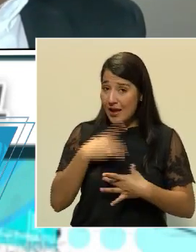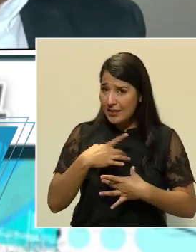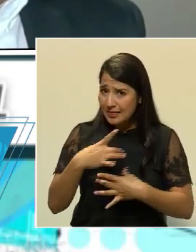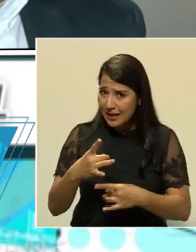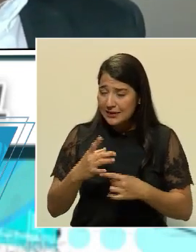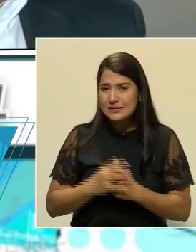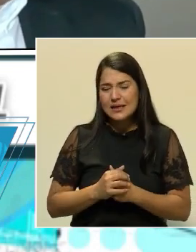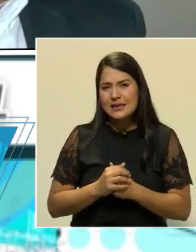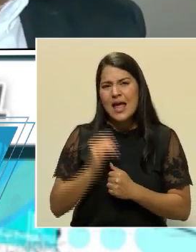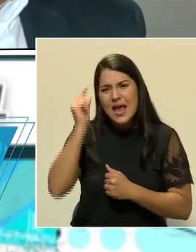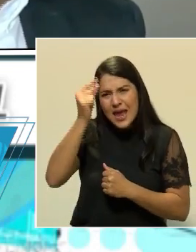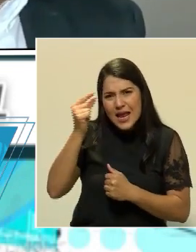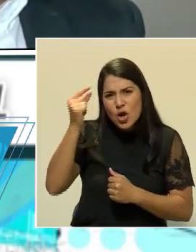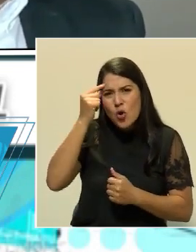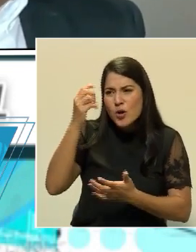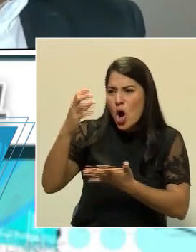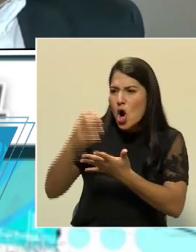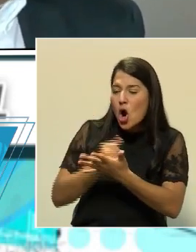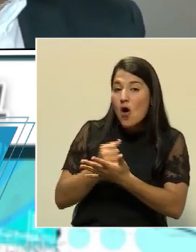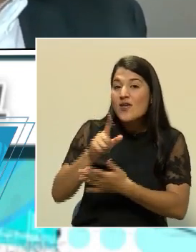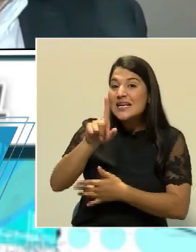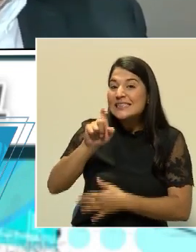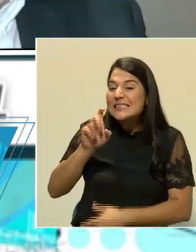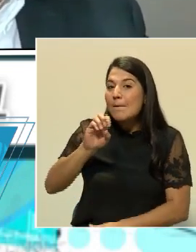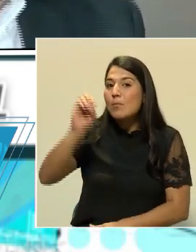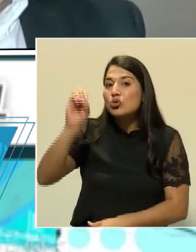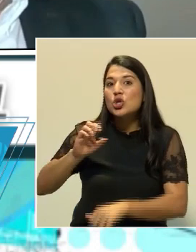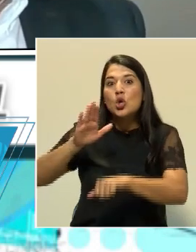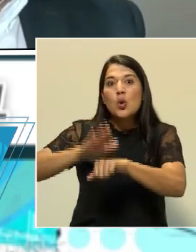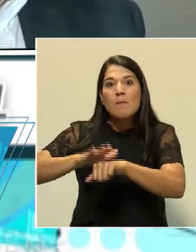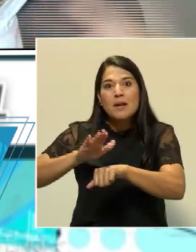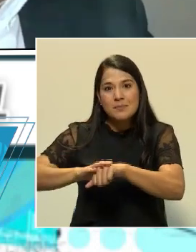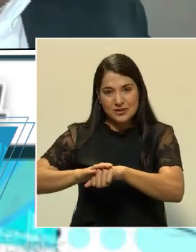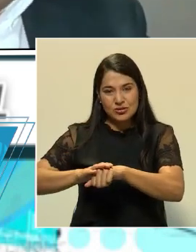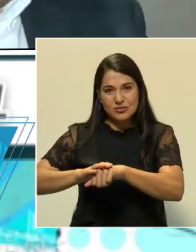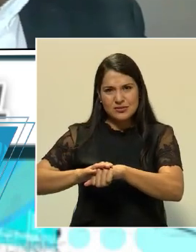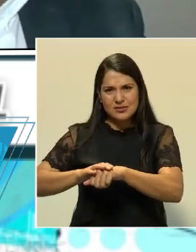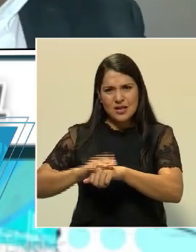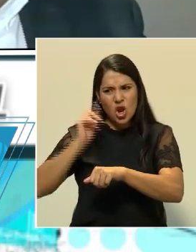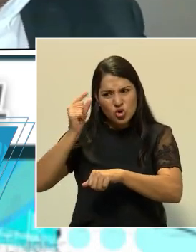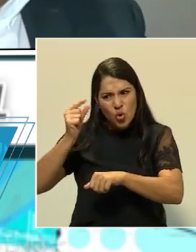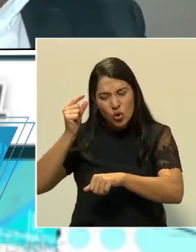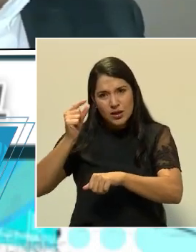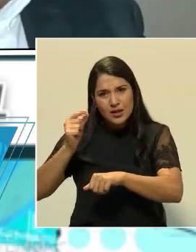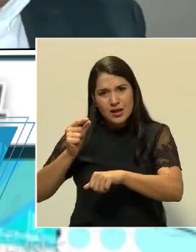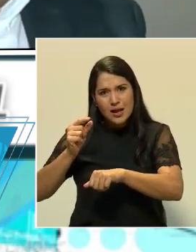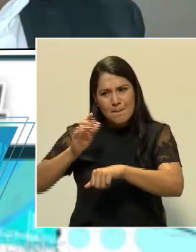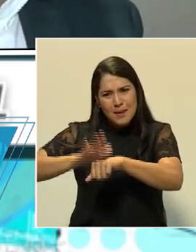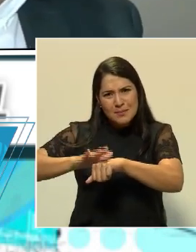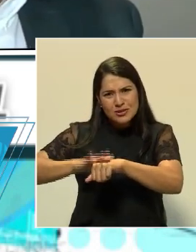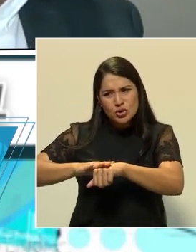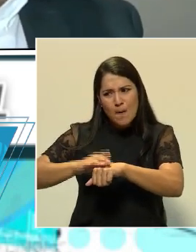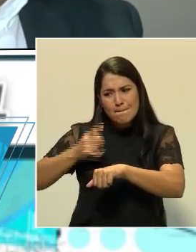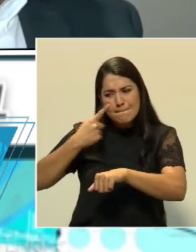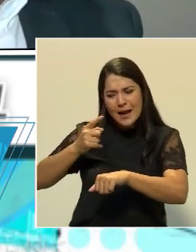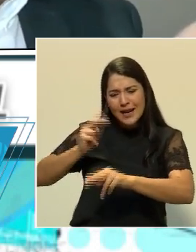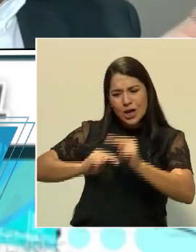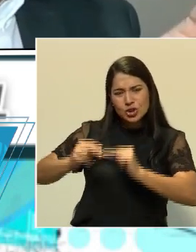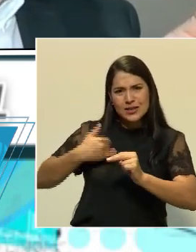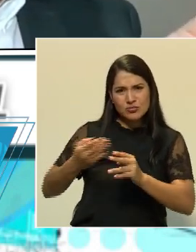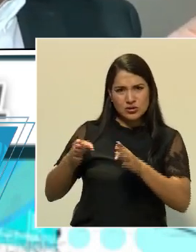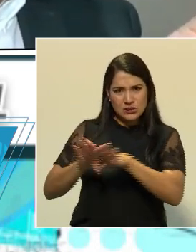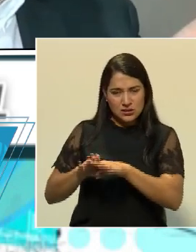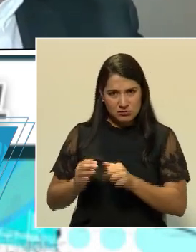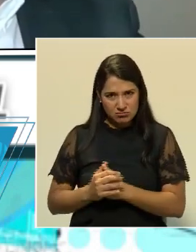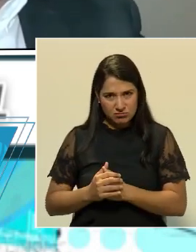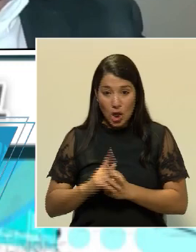gobierno nos cobra el 100% de las patentes de los negocios que tenemos cerrados. Entonces uno dice, bueno, hey, no me dejan trabajar, no me